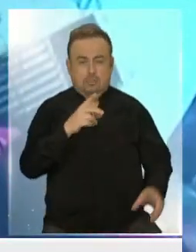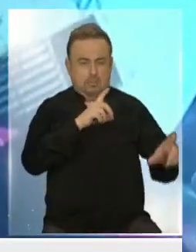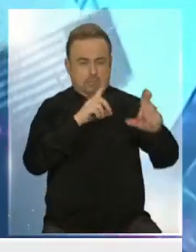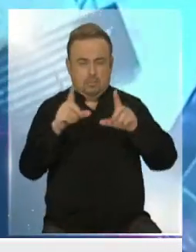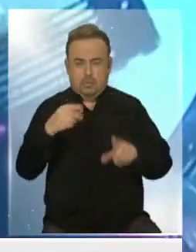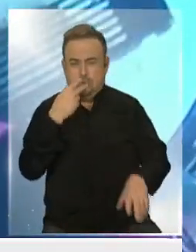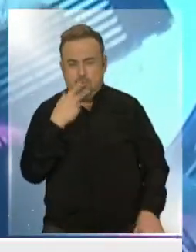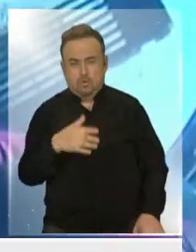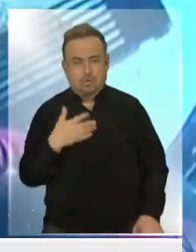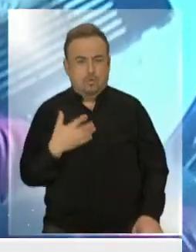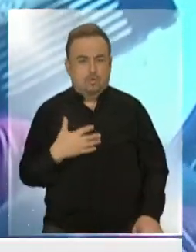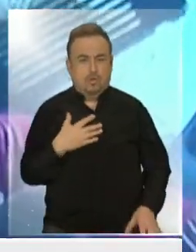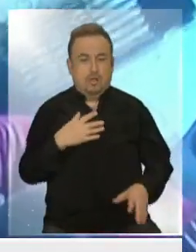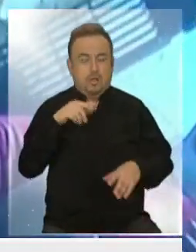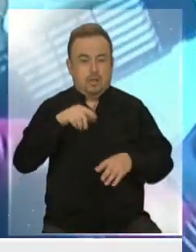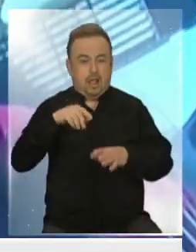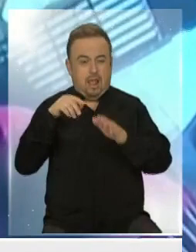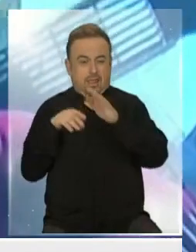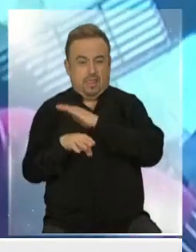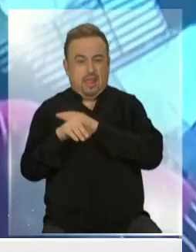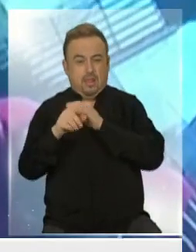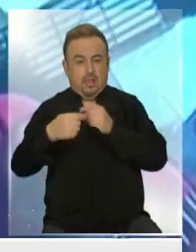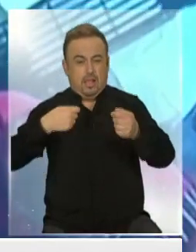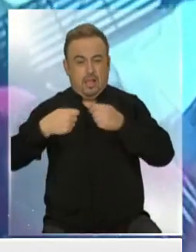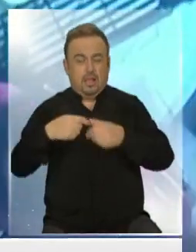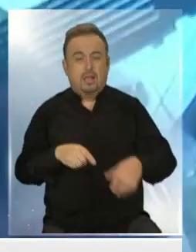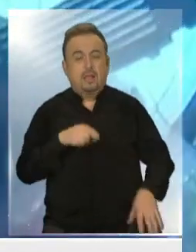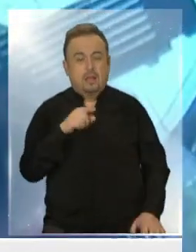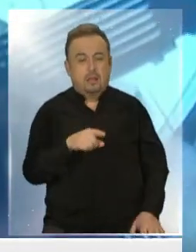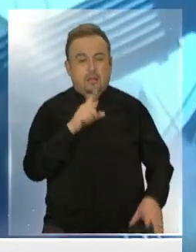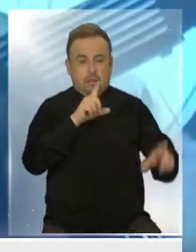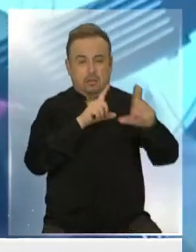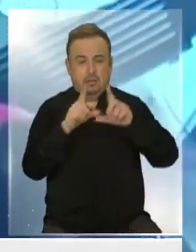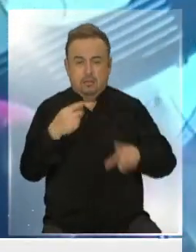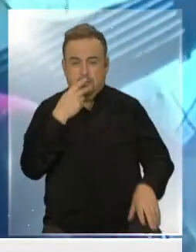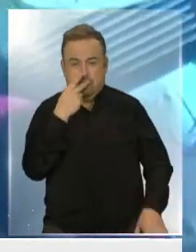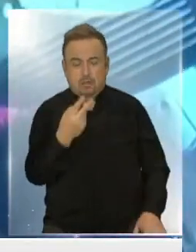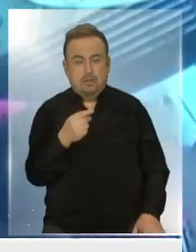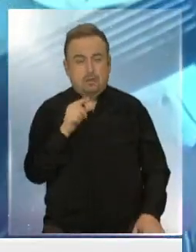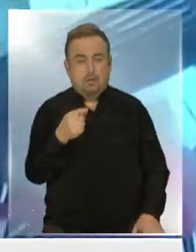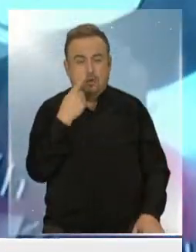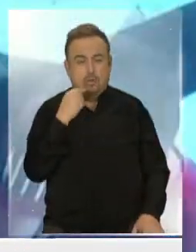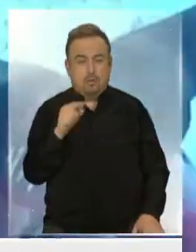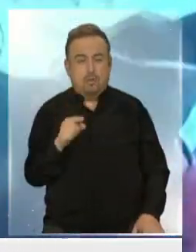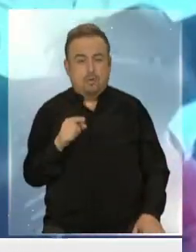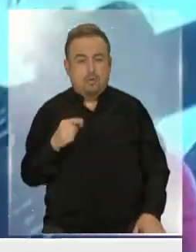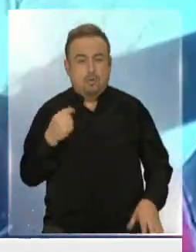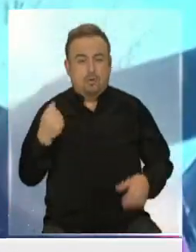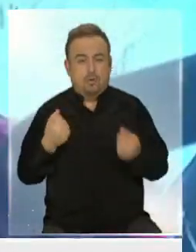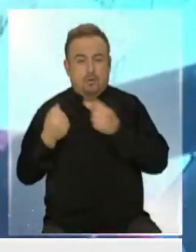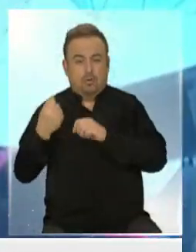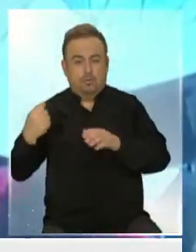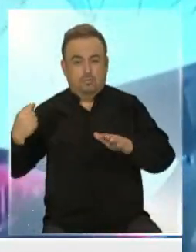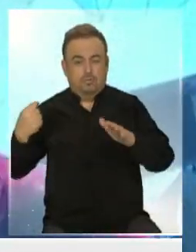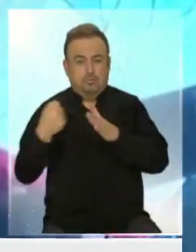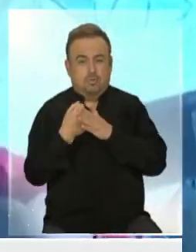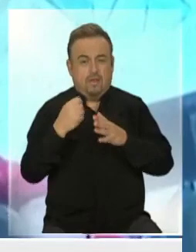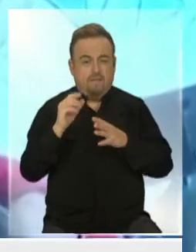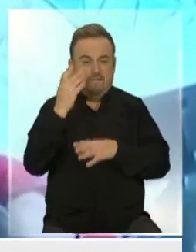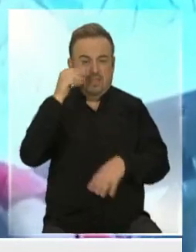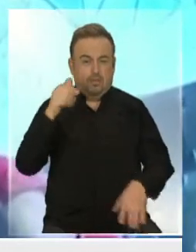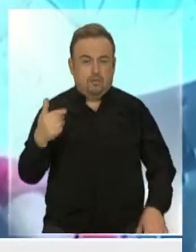que se obtiene dentro de las cámaras de seguridad. Y en esa imagen se puede ver, Mariane, que este hombre es golpeado por los trozos de